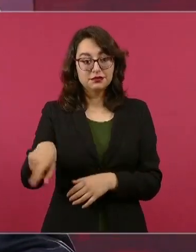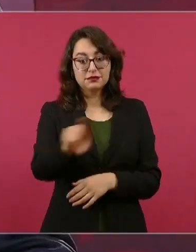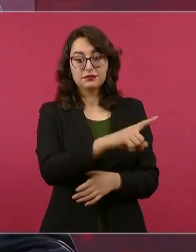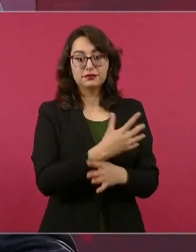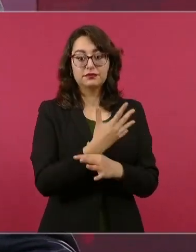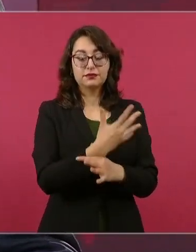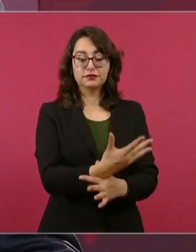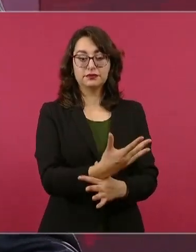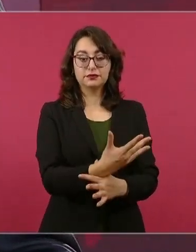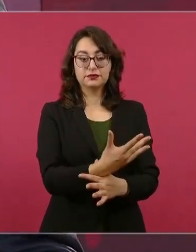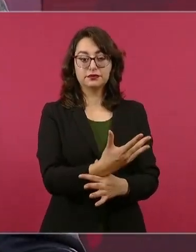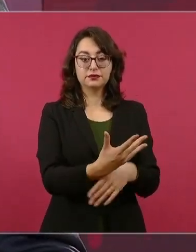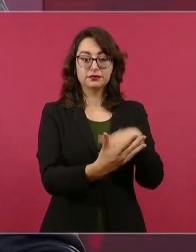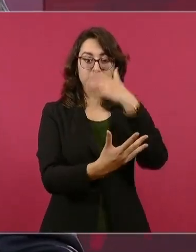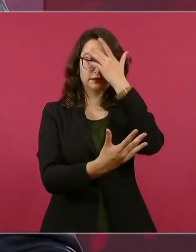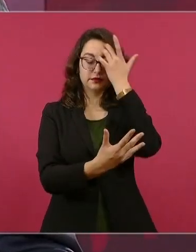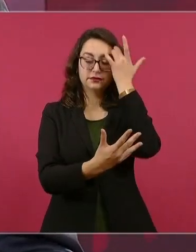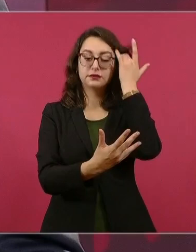que